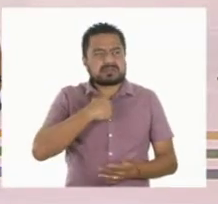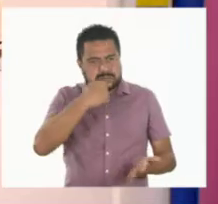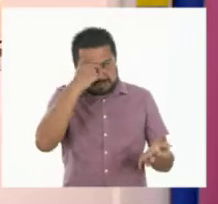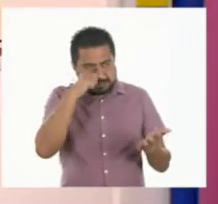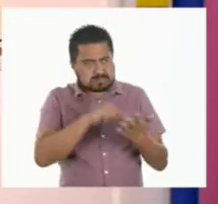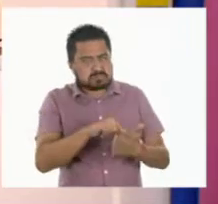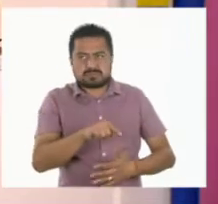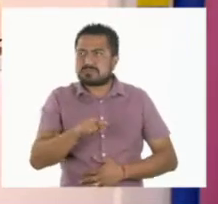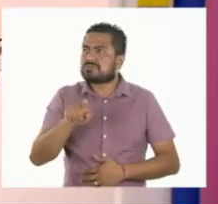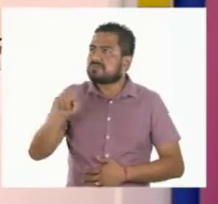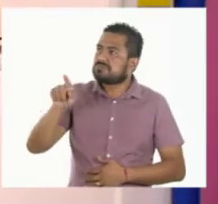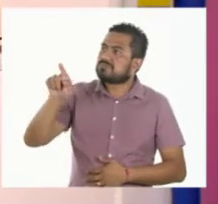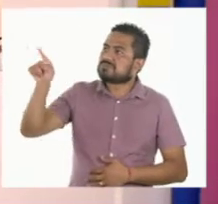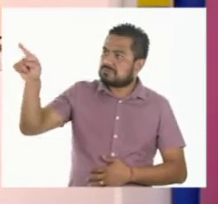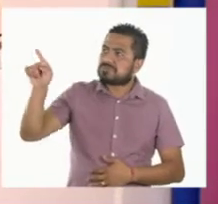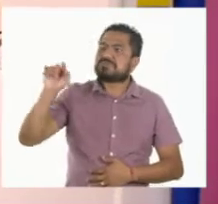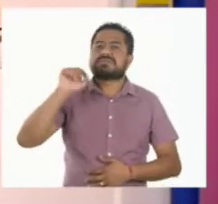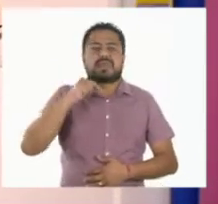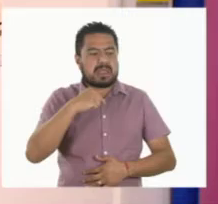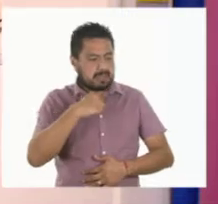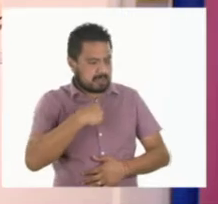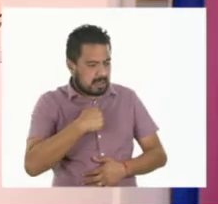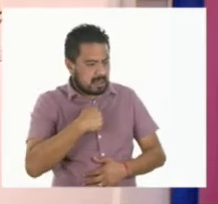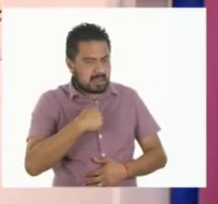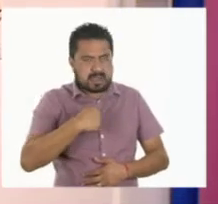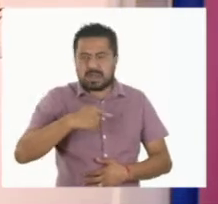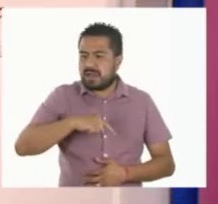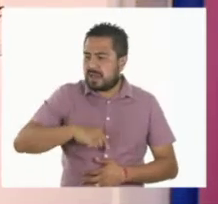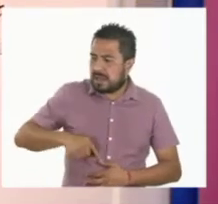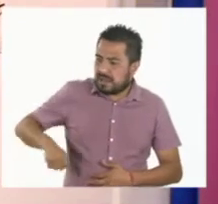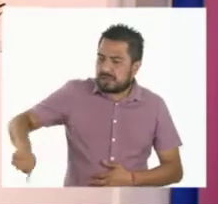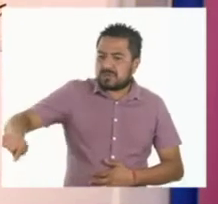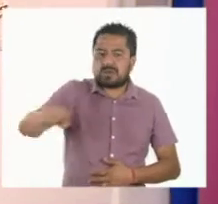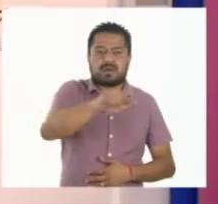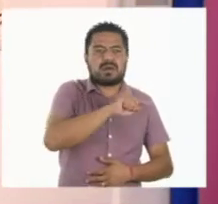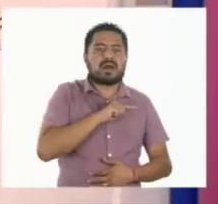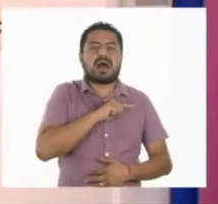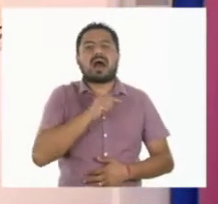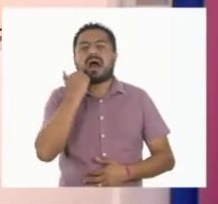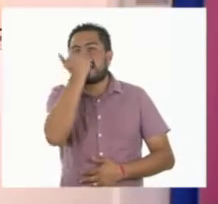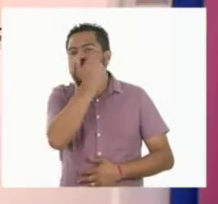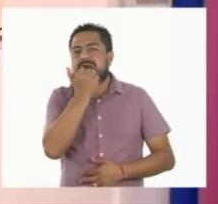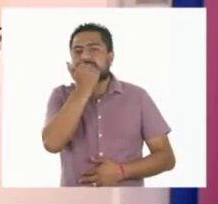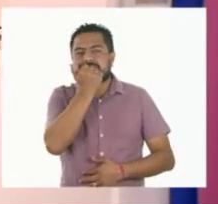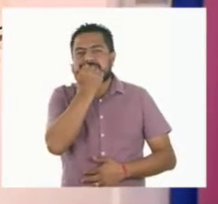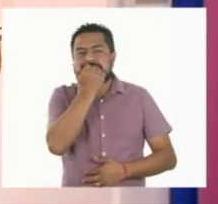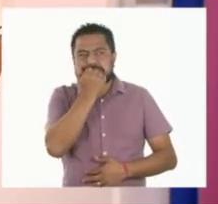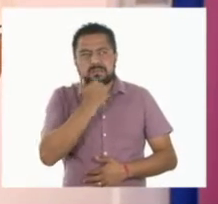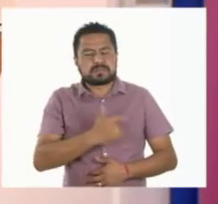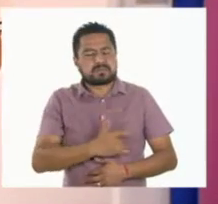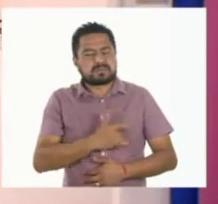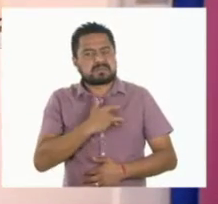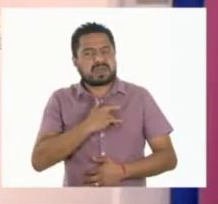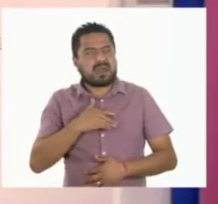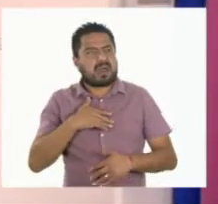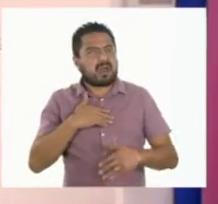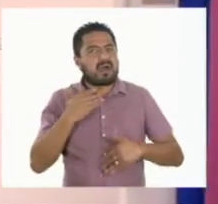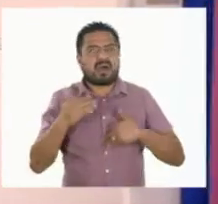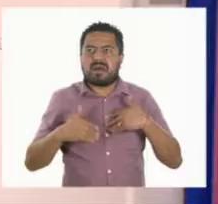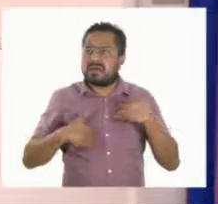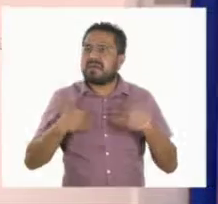ti, a mí y a nuestros alumnos les va a causar mucha